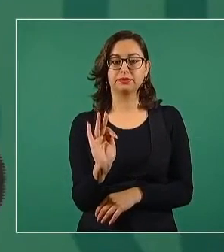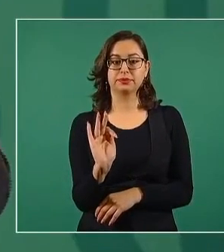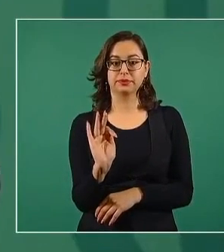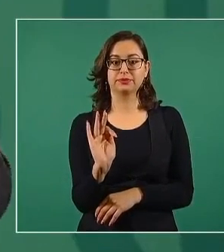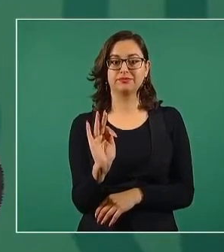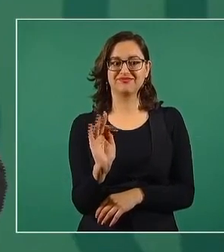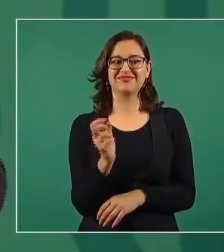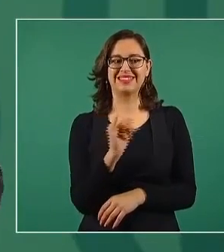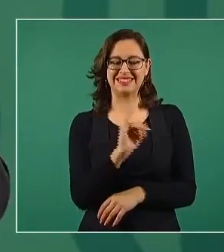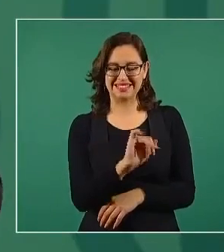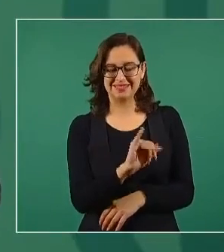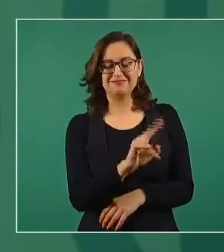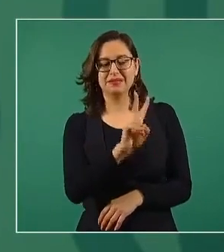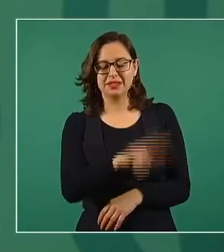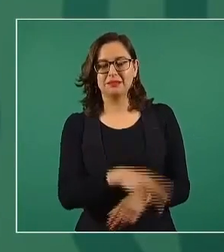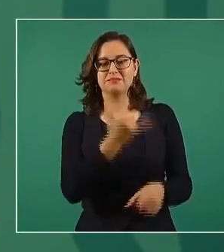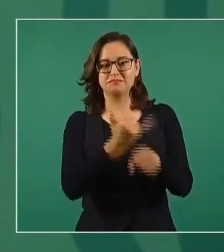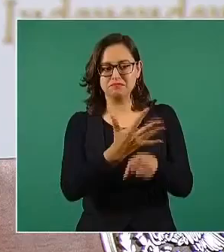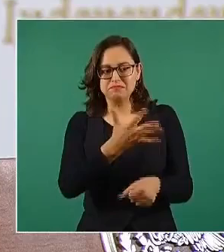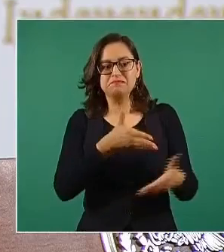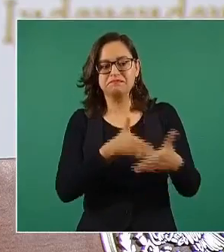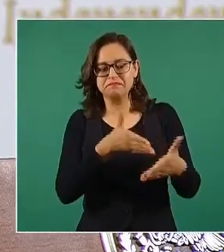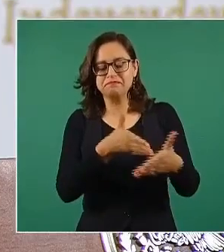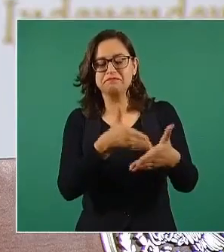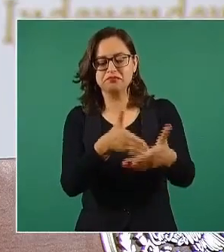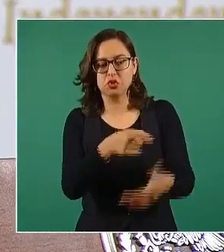haya obstáculos, trabas, como se está